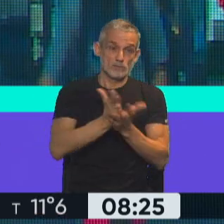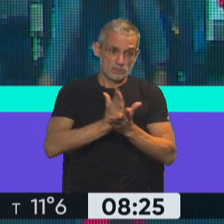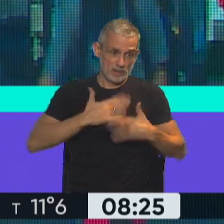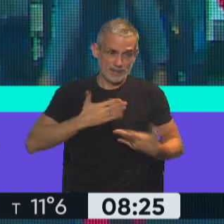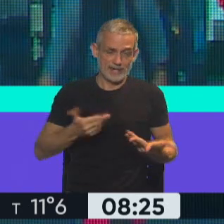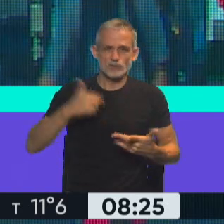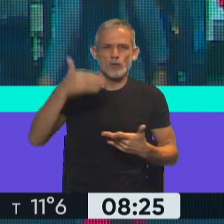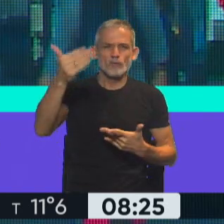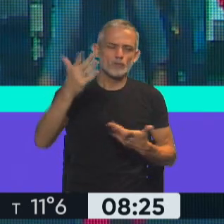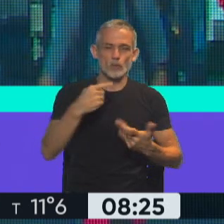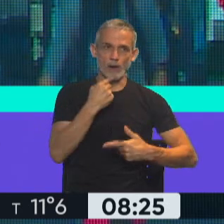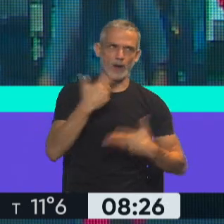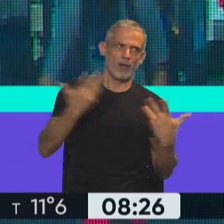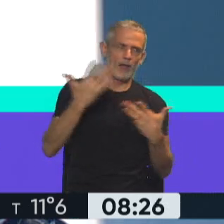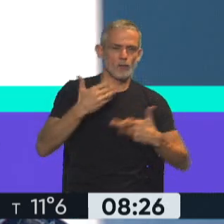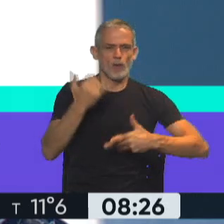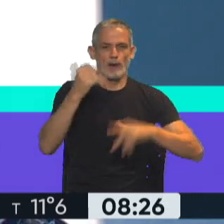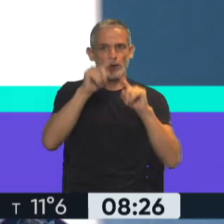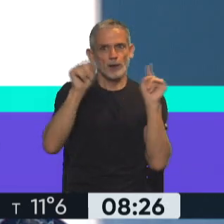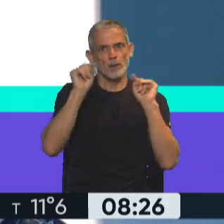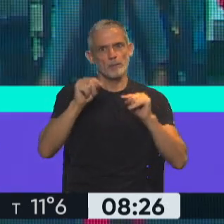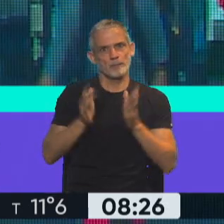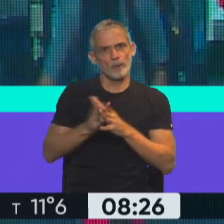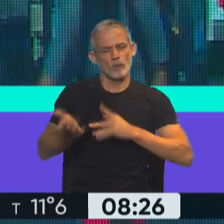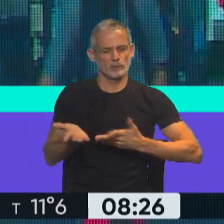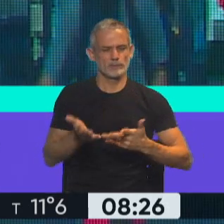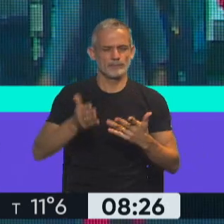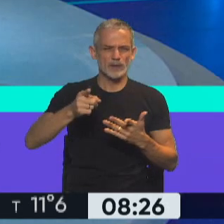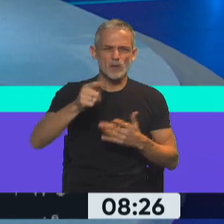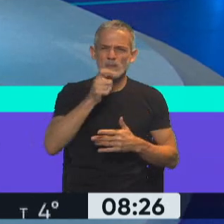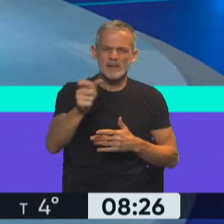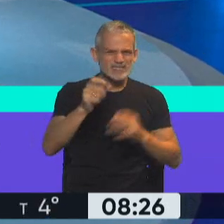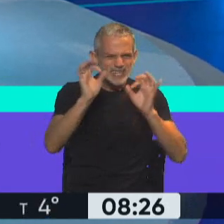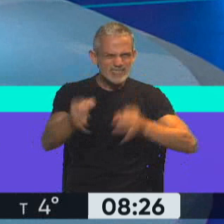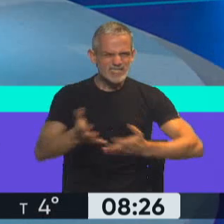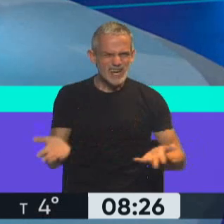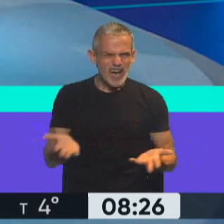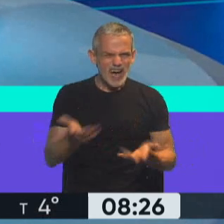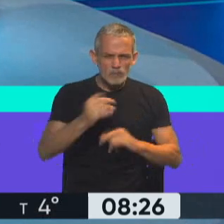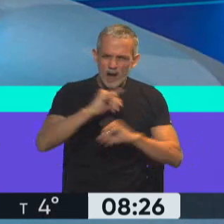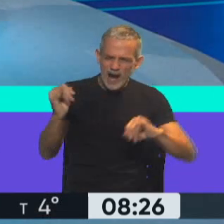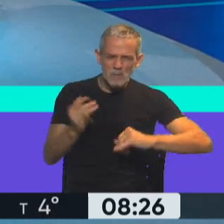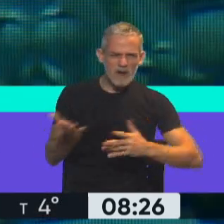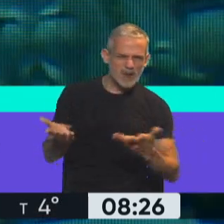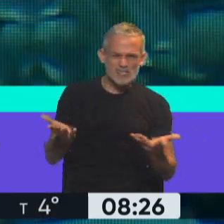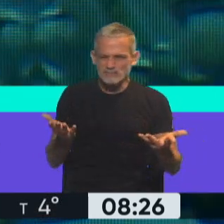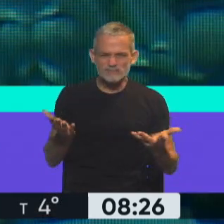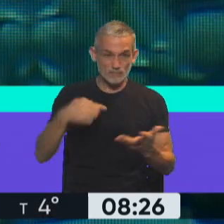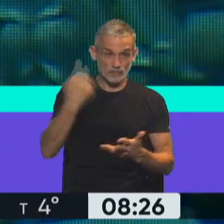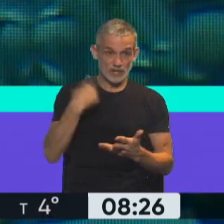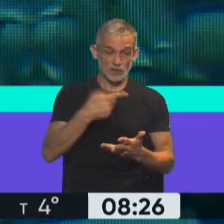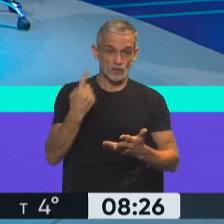no el futuro, viste, como la incertidumbre que te decía Juntos por el Cambio. Ahora, Nahuel, llega ese mensaje, porque también es cierto que